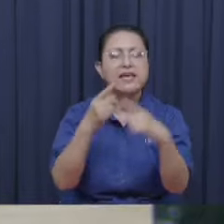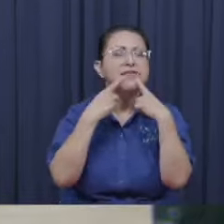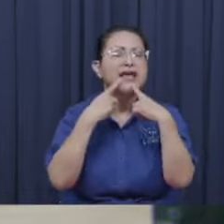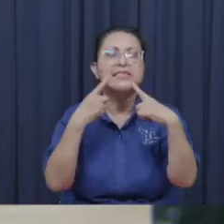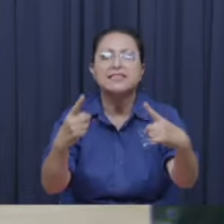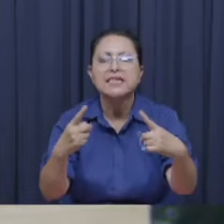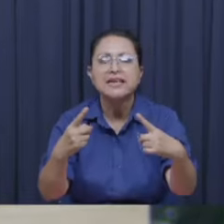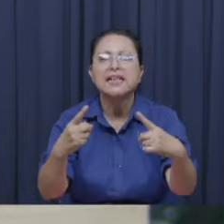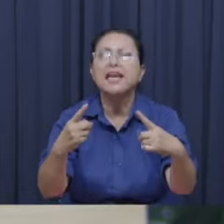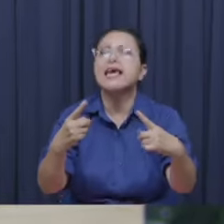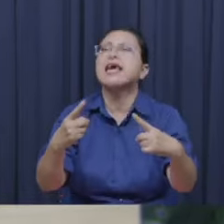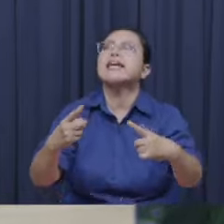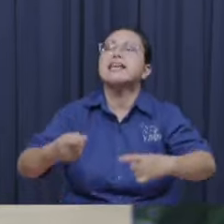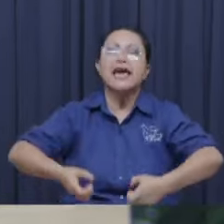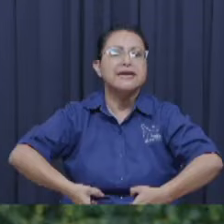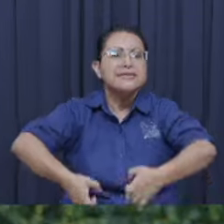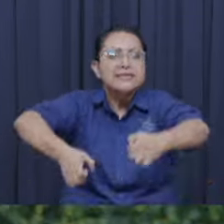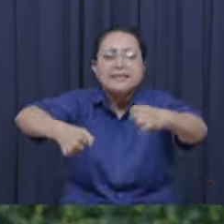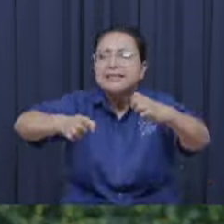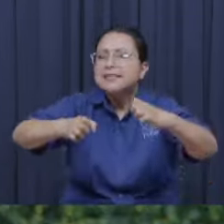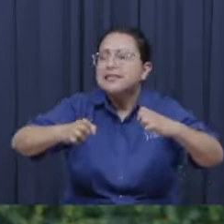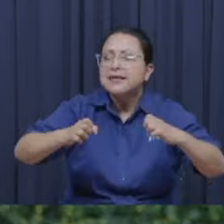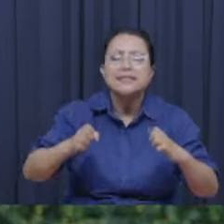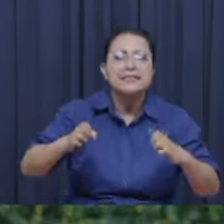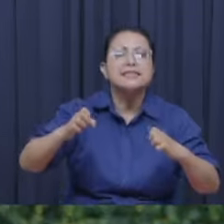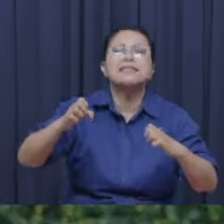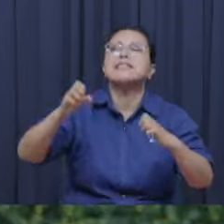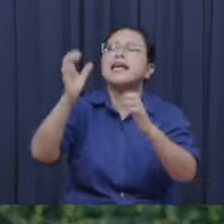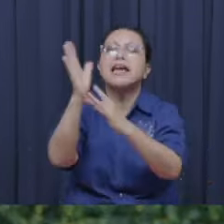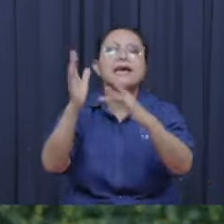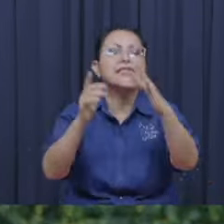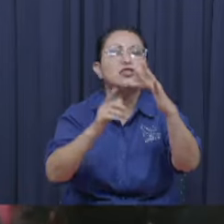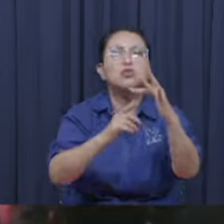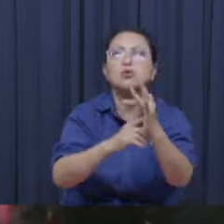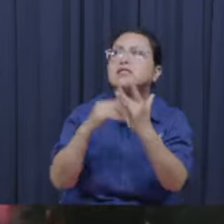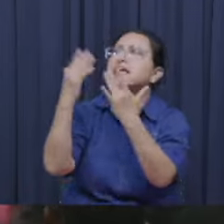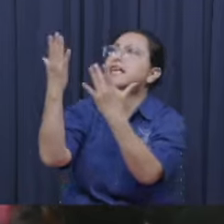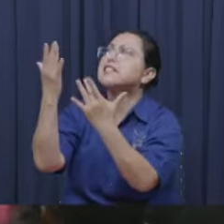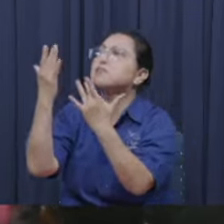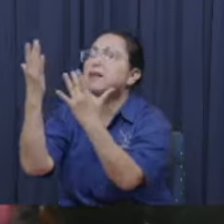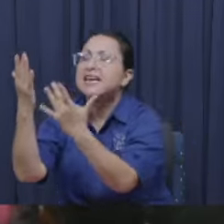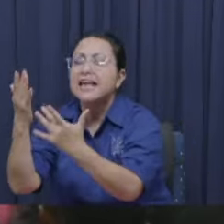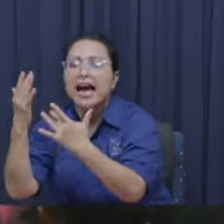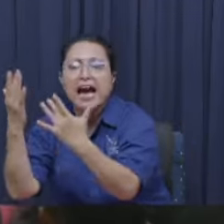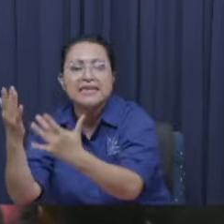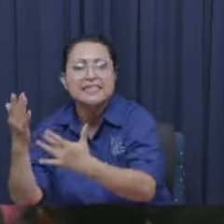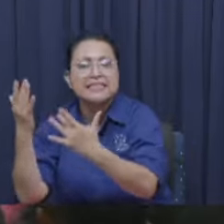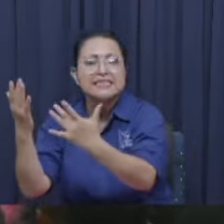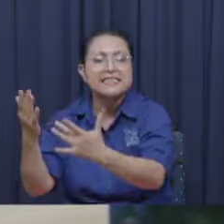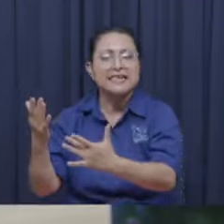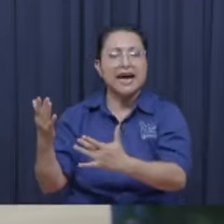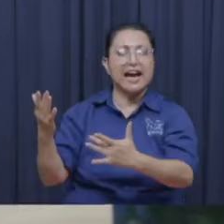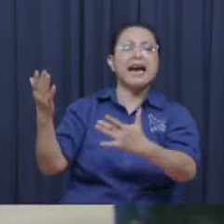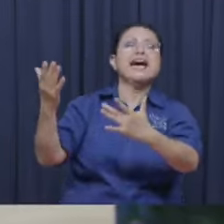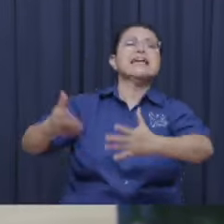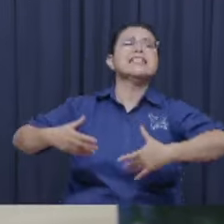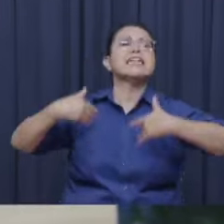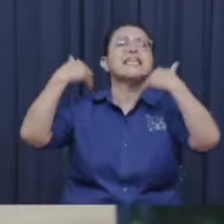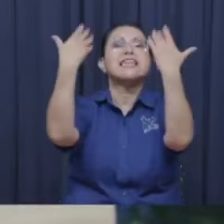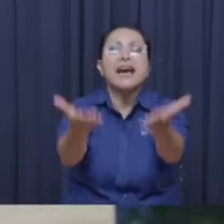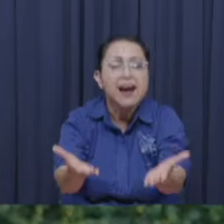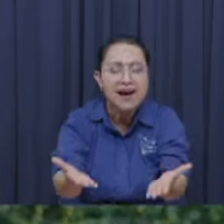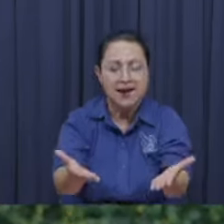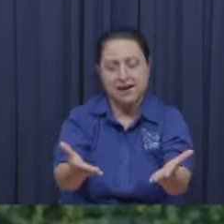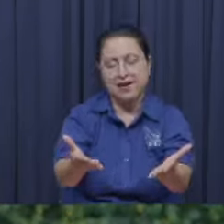todos que existe una esperanza en medio de un mundo sin esperanza, y que esa